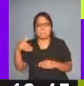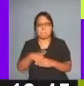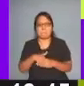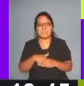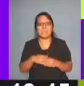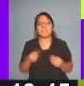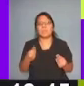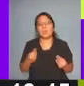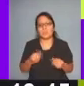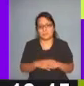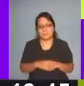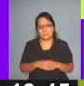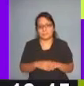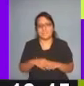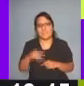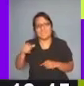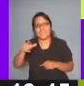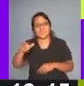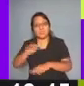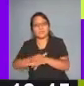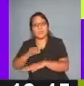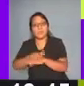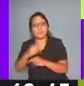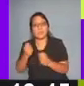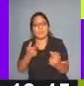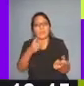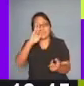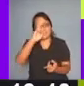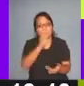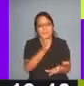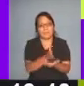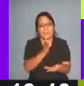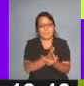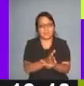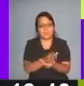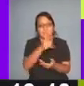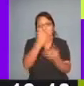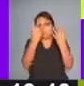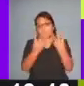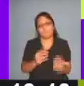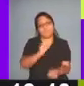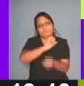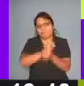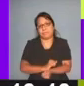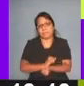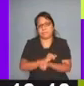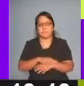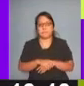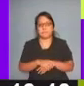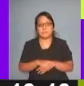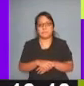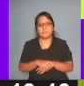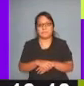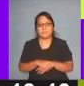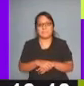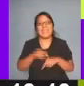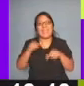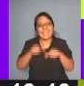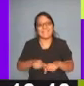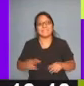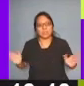derecho, que es la última ratio, que es el derecho penal. Entonces va a concluir en esos casos en la promoción